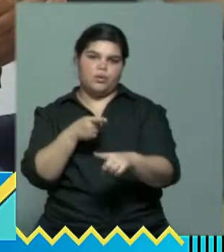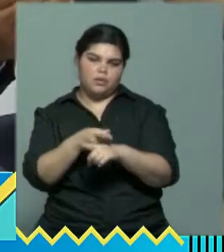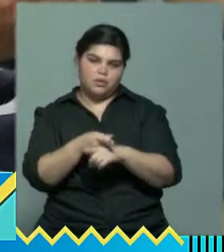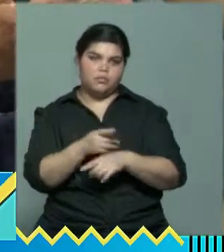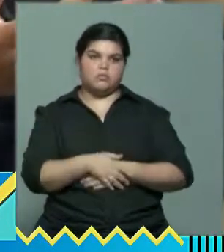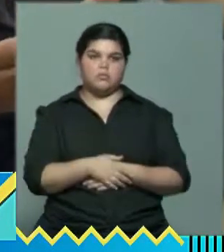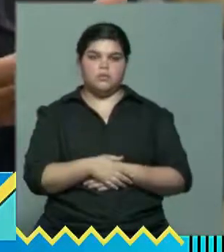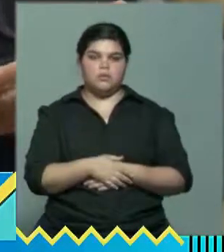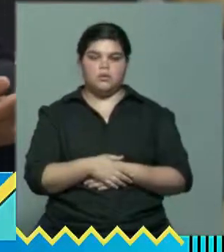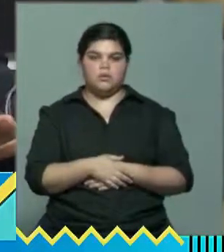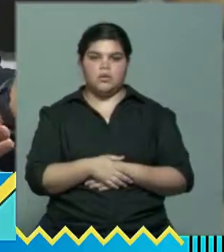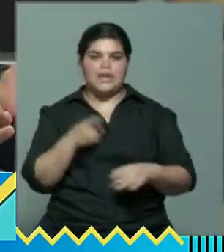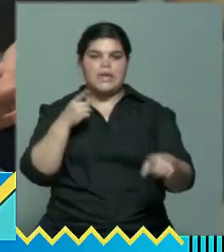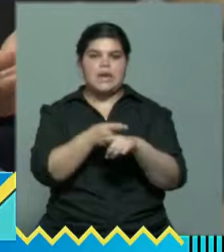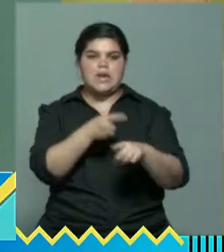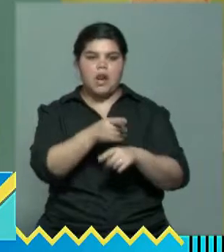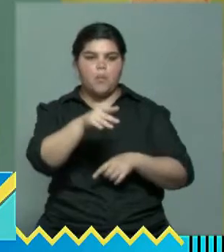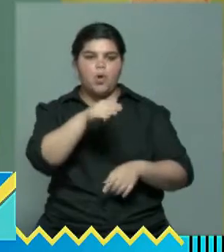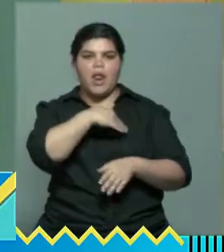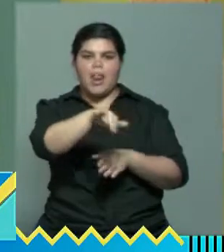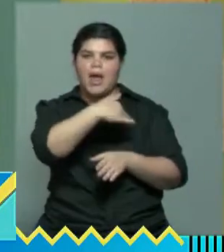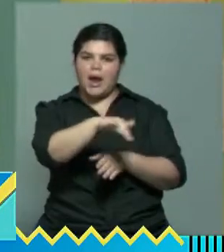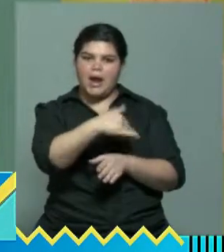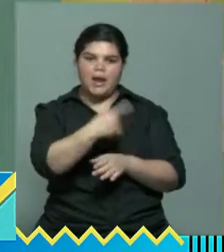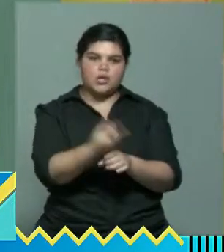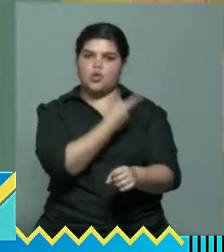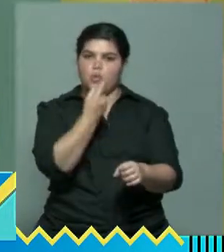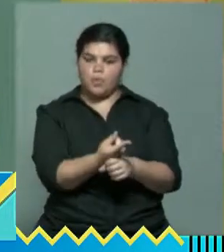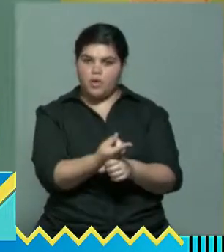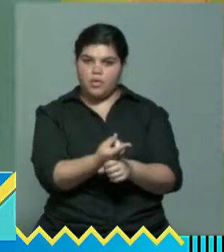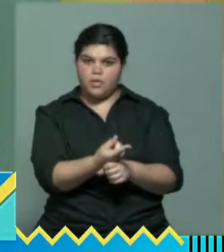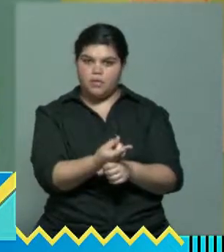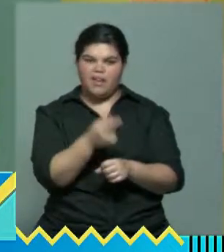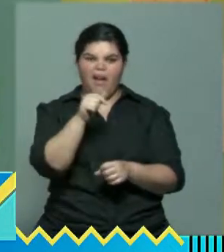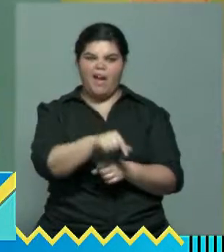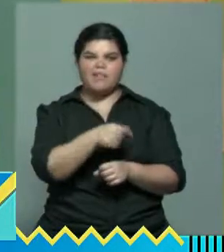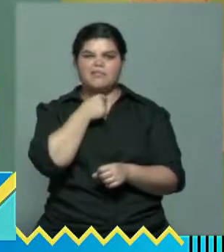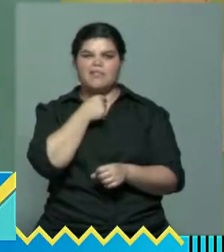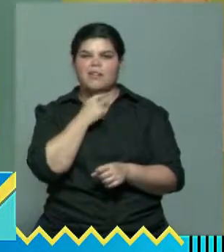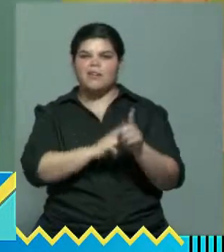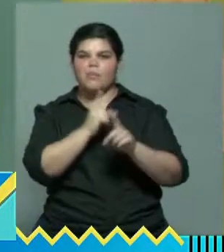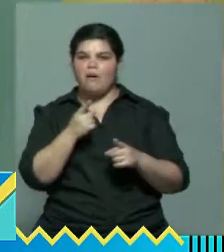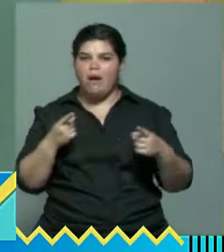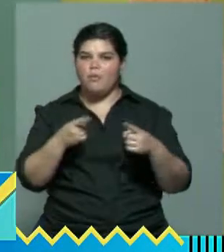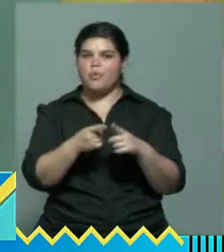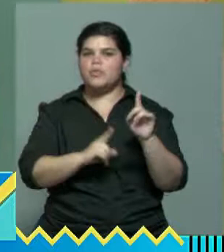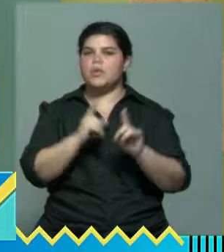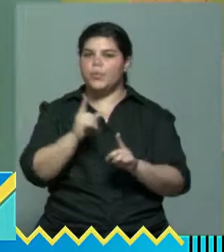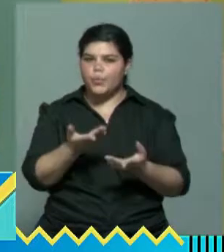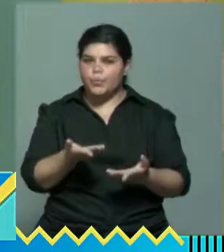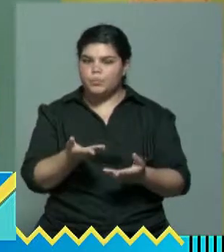podía hacer ningún tipo de reclamo en la calle, y simplemente lo que se quería en ese momento